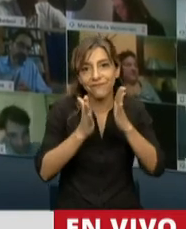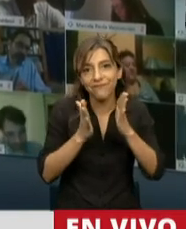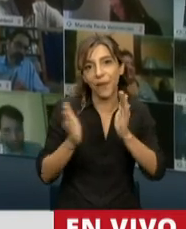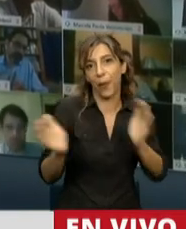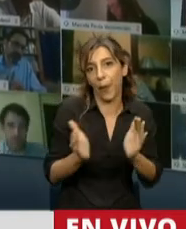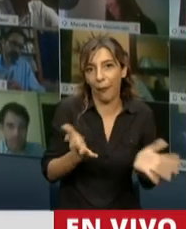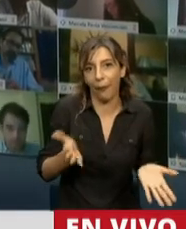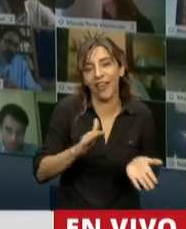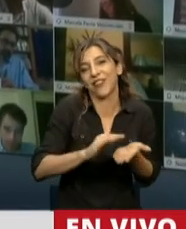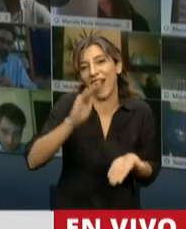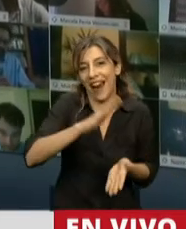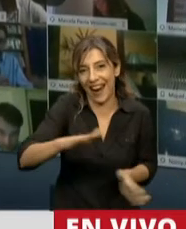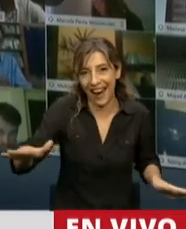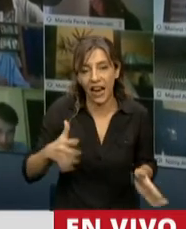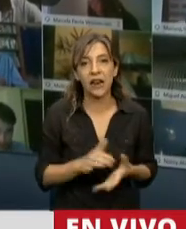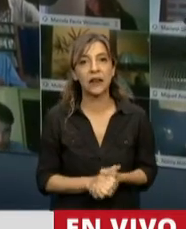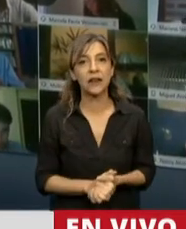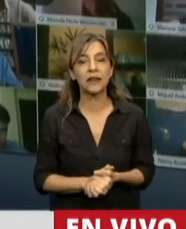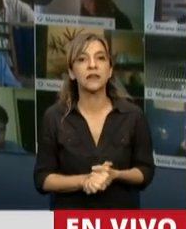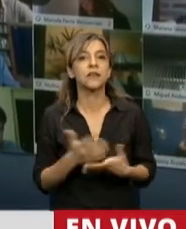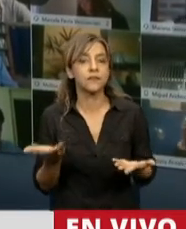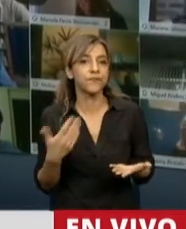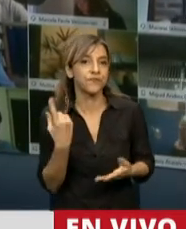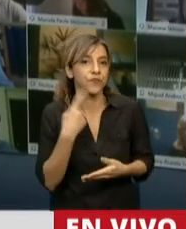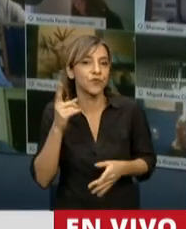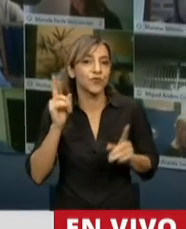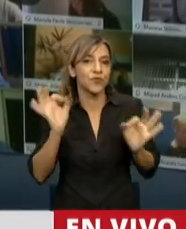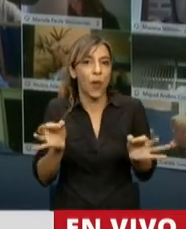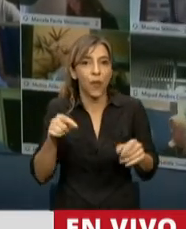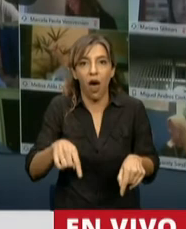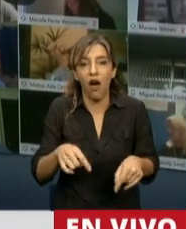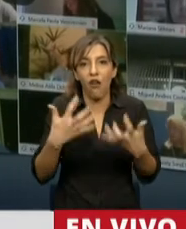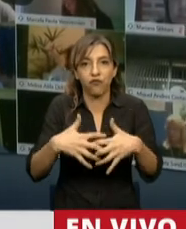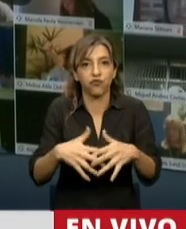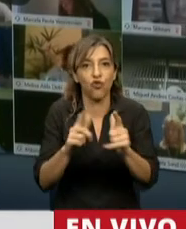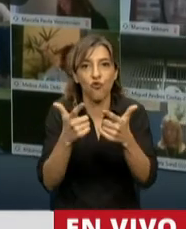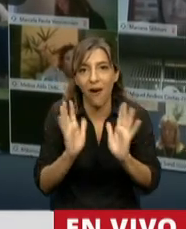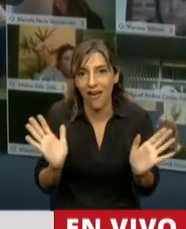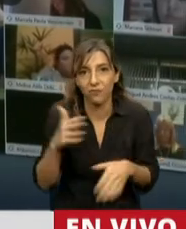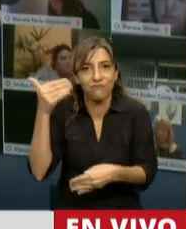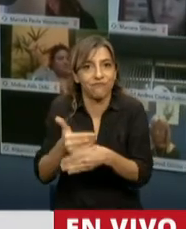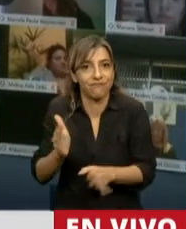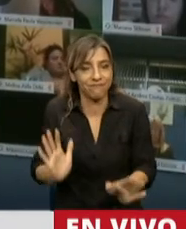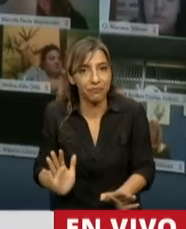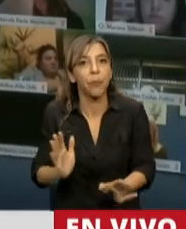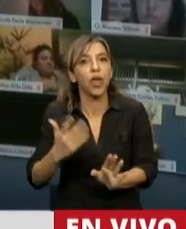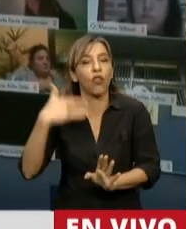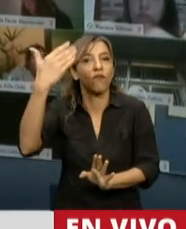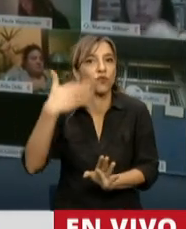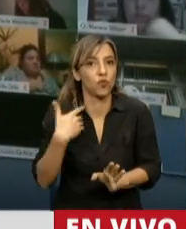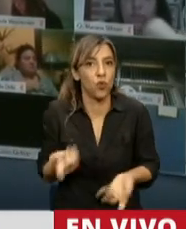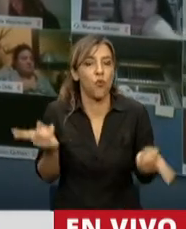están funcionando, pero son los que de funcionar estarían en ese lugar, los que van a usar el nuevo